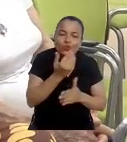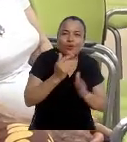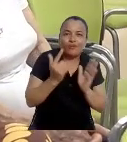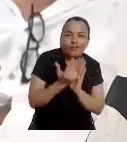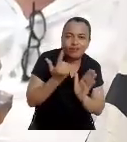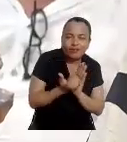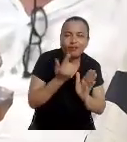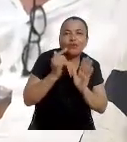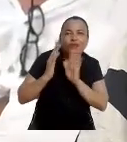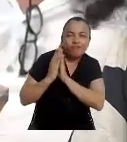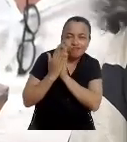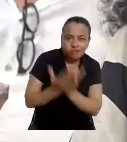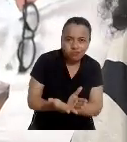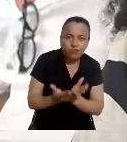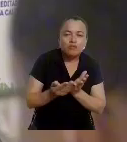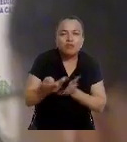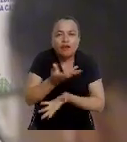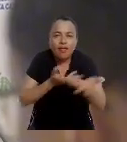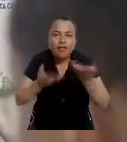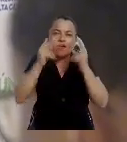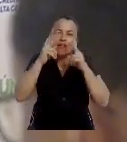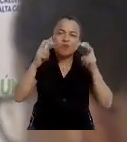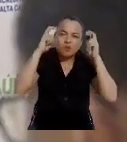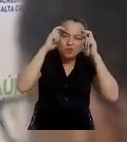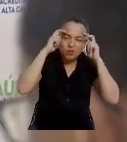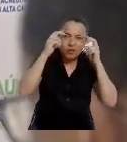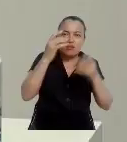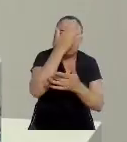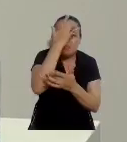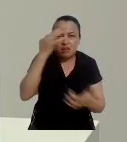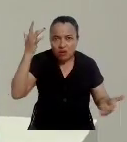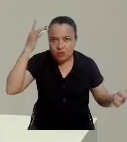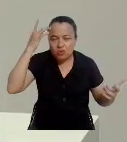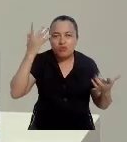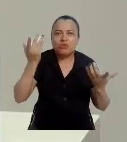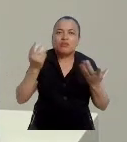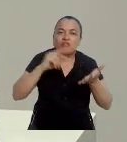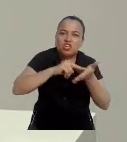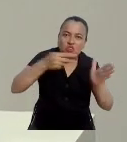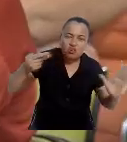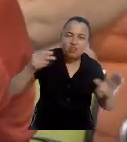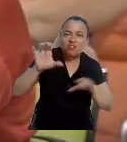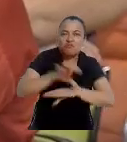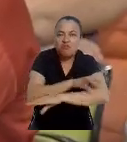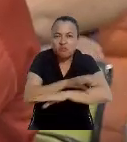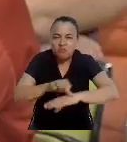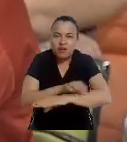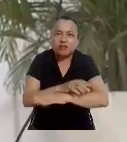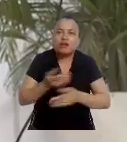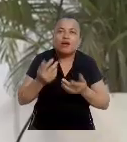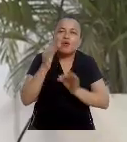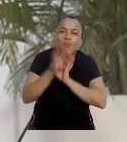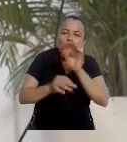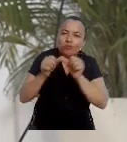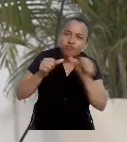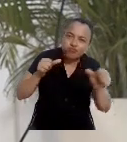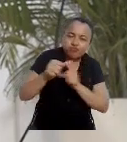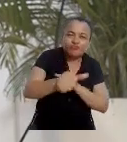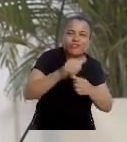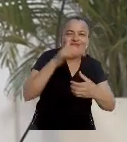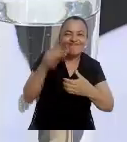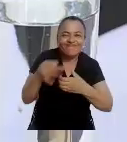diferentes áreas del conocimiento e interactuando con los lectores Salud Mental enseñanza de tecnología e informática y